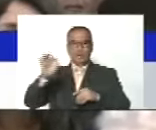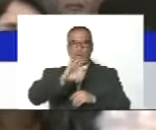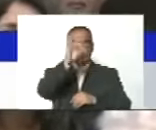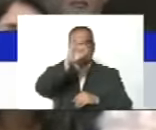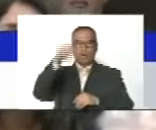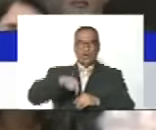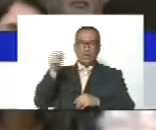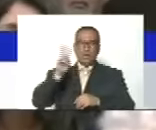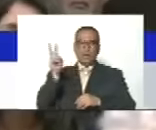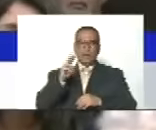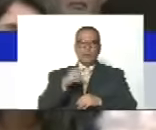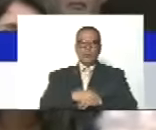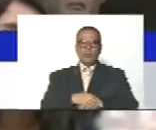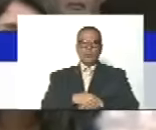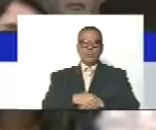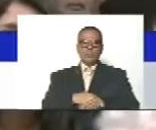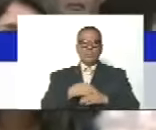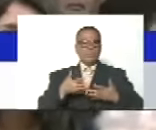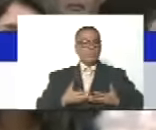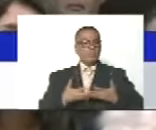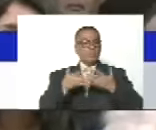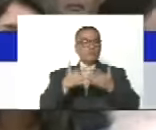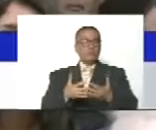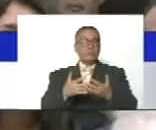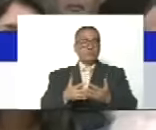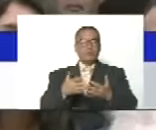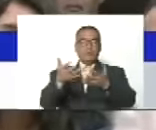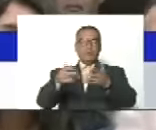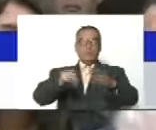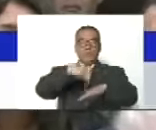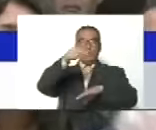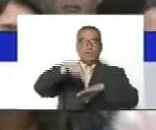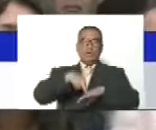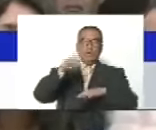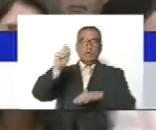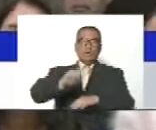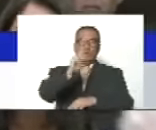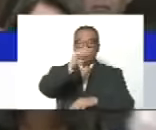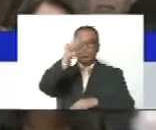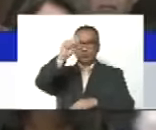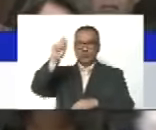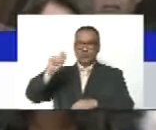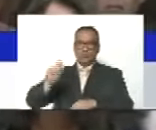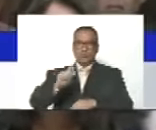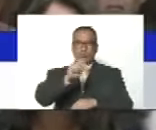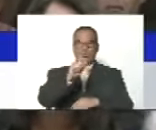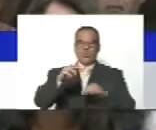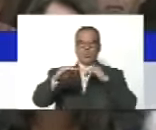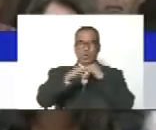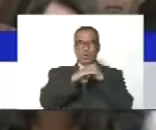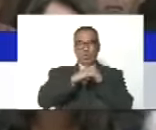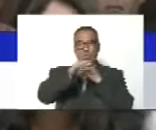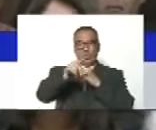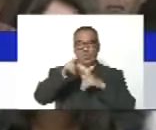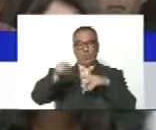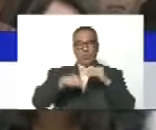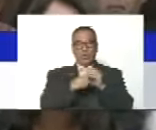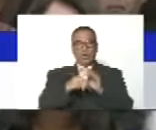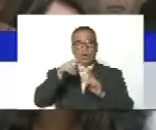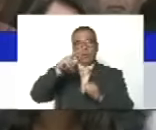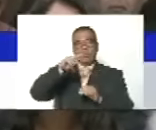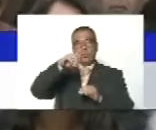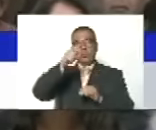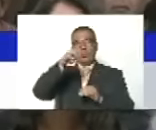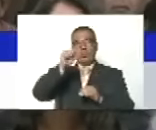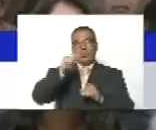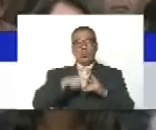en Venezuela, le fue otorgado el Premio Nacional de Pintura. Igual el Premio Arturo Michelena en